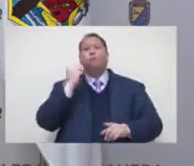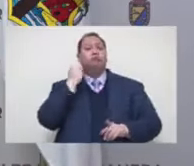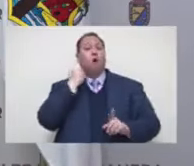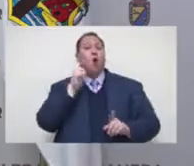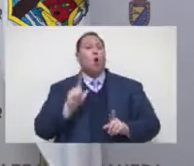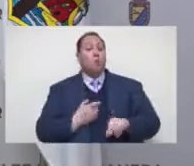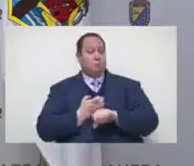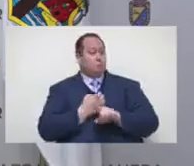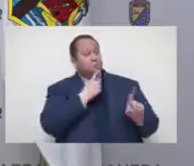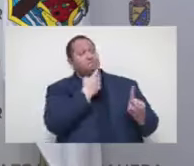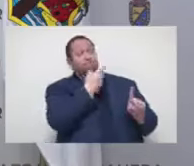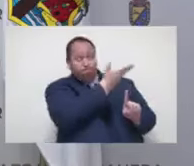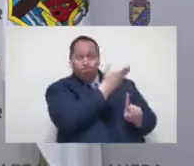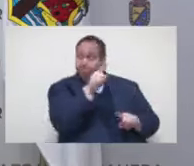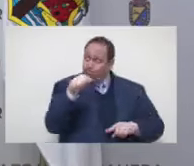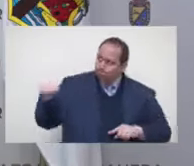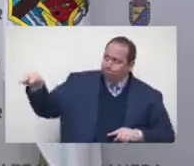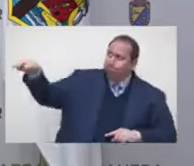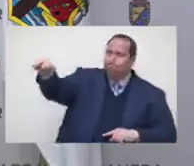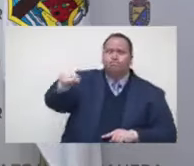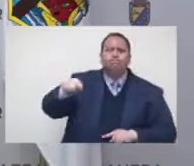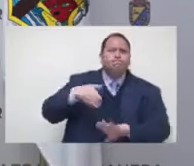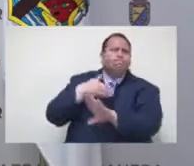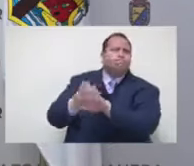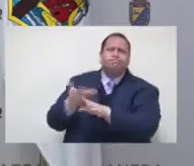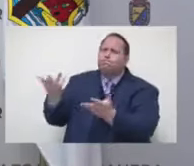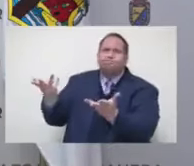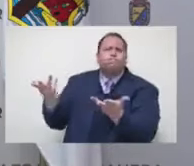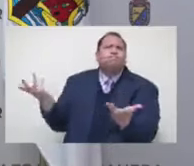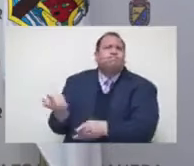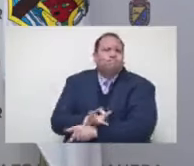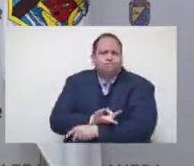gobierno del estado revisar qué consecuencias puede haber, porque